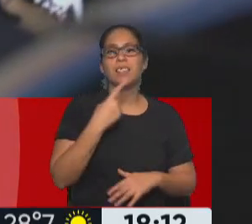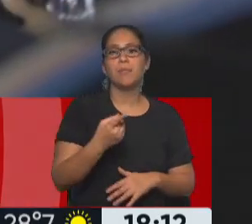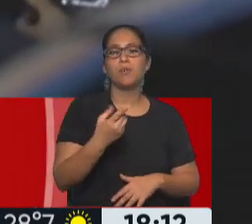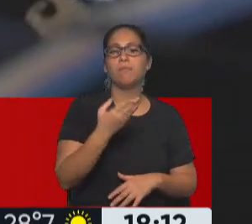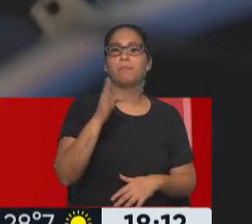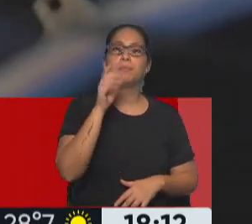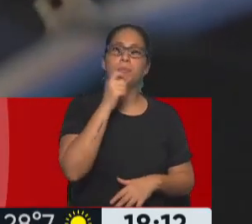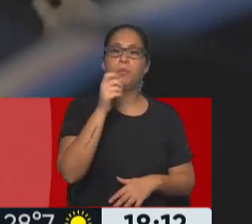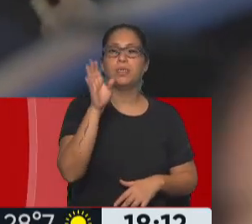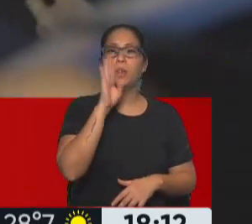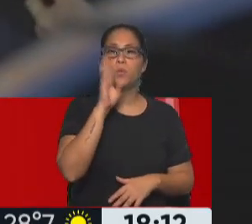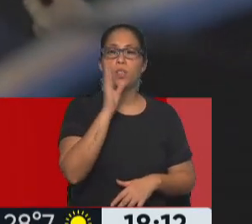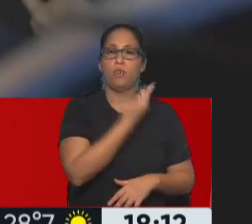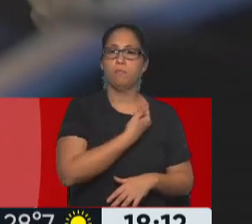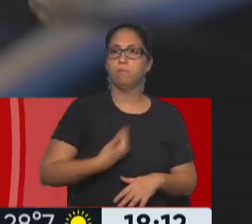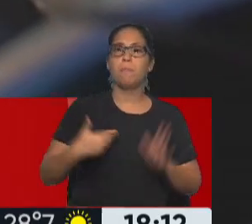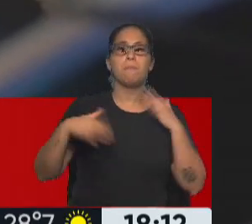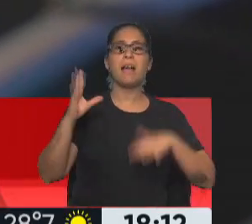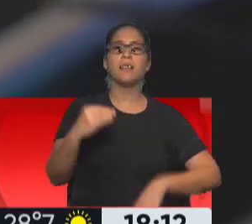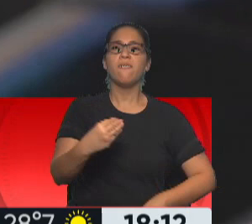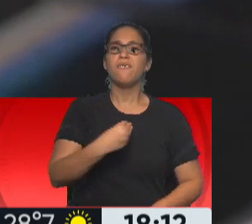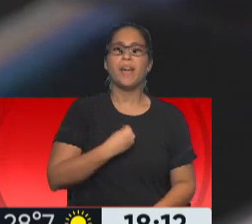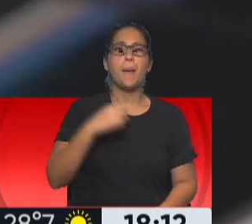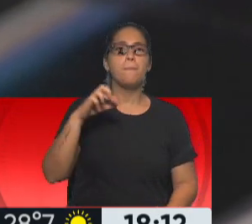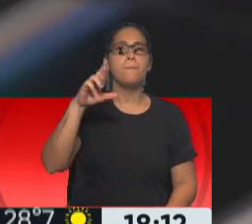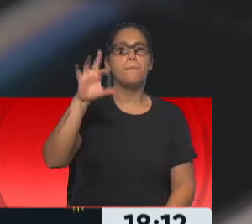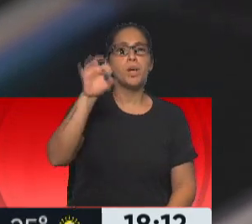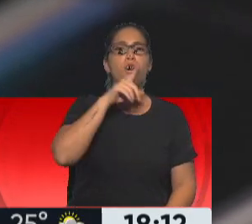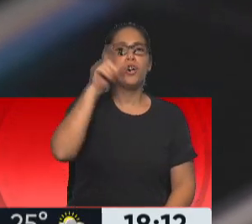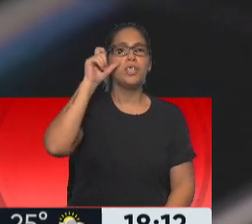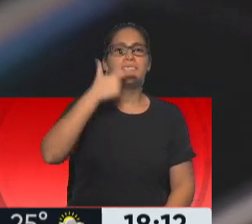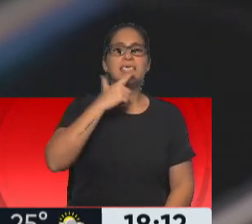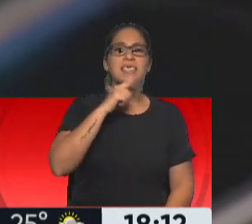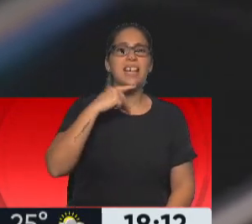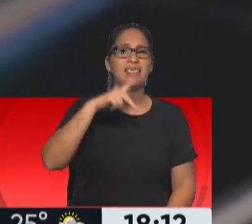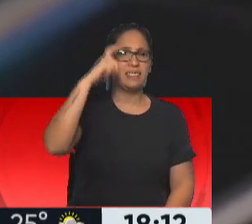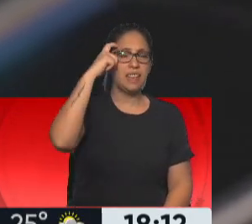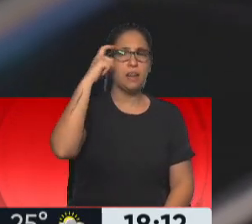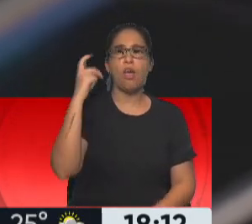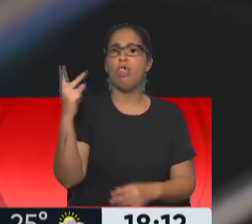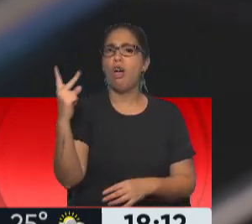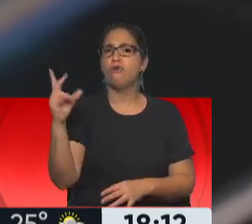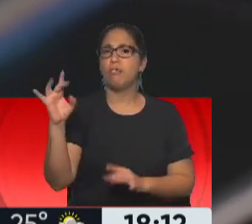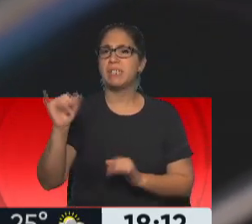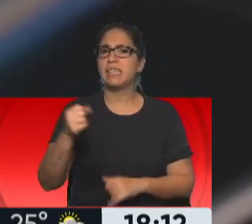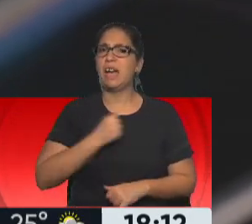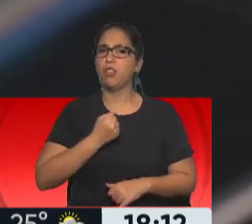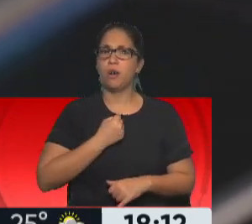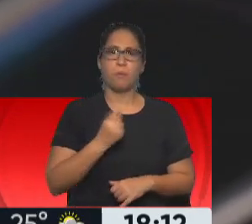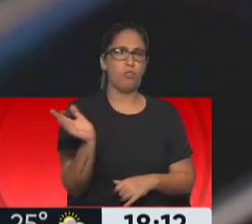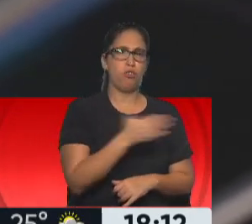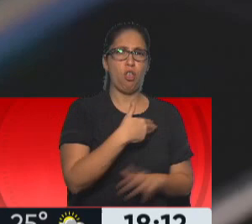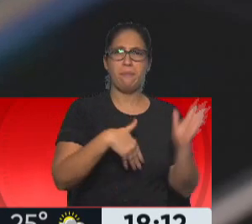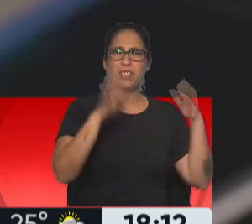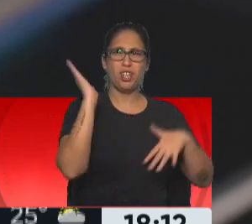Estados Unidos mayoritariamente son protestantes, a excepción de Kennedy y de Joe Biden, pero bueno, en ese contexto